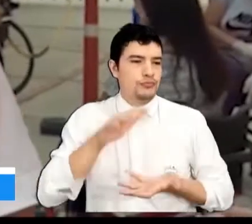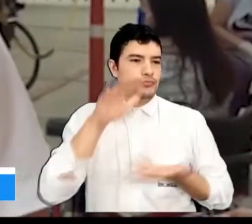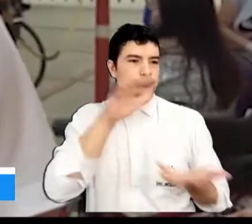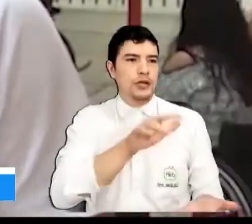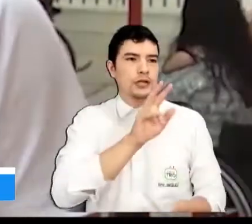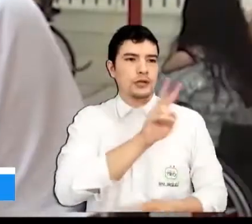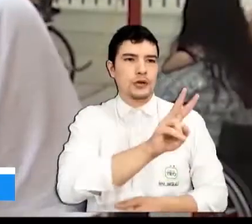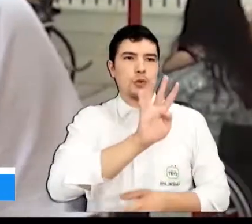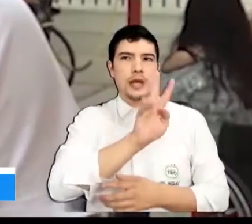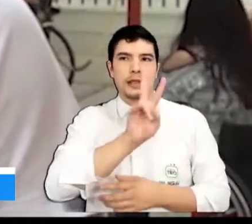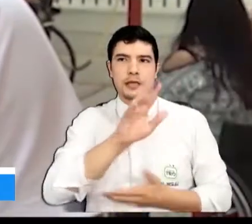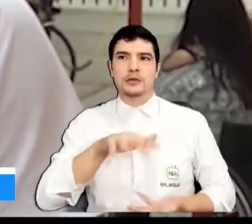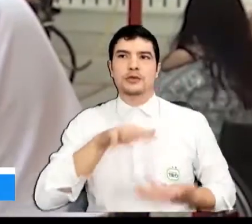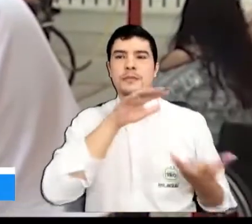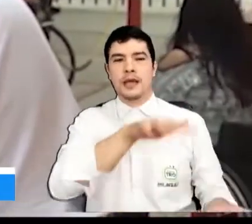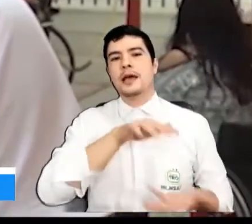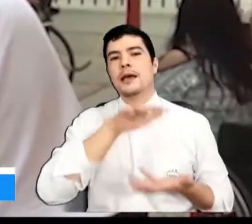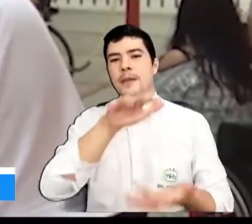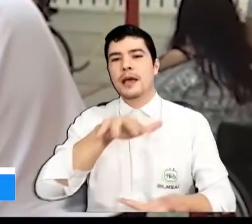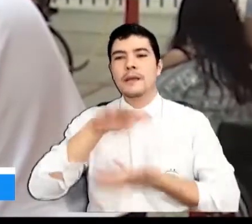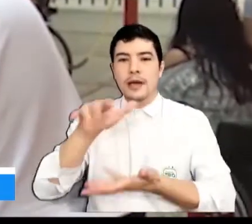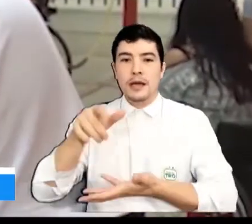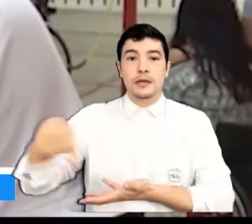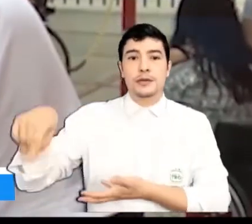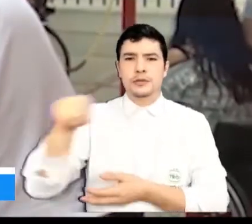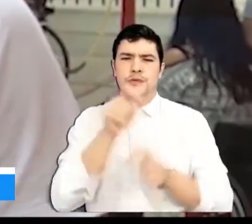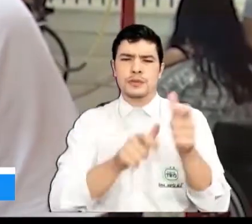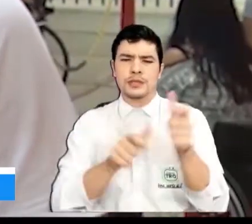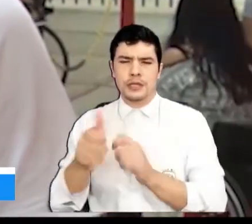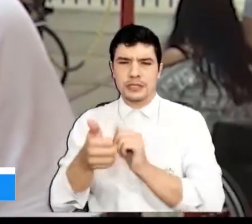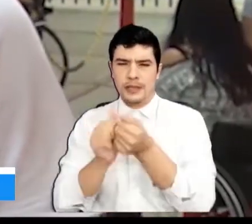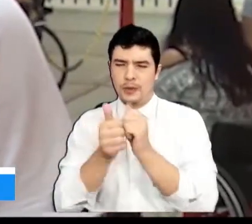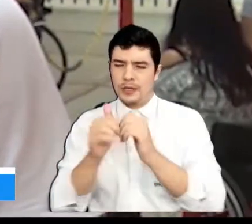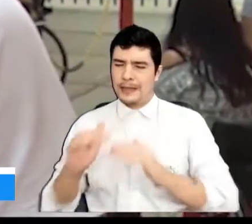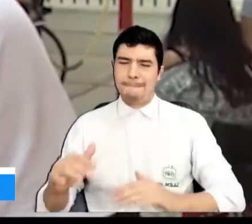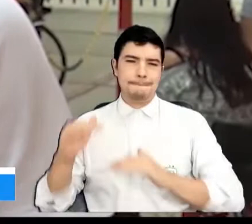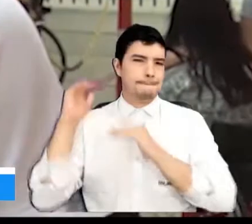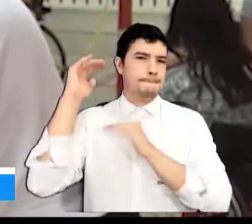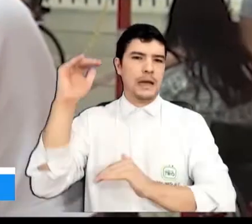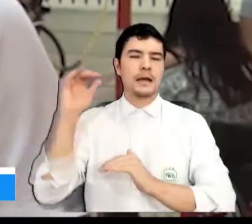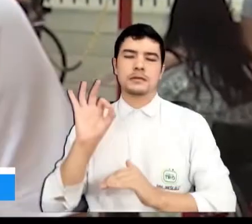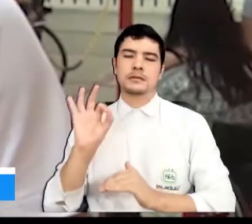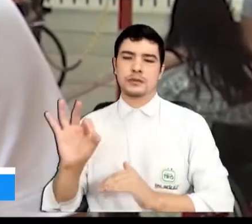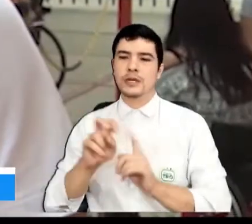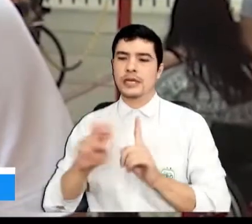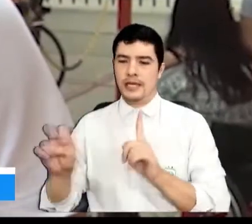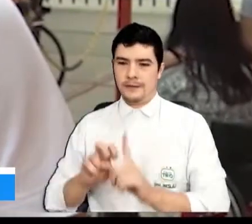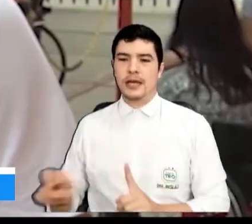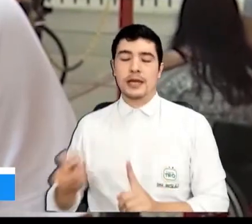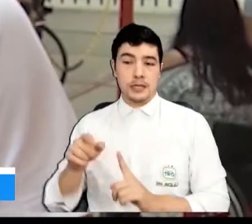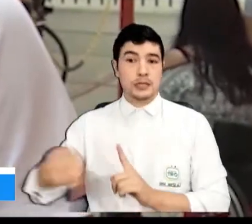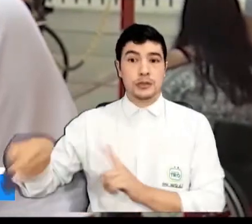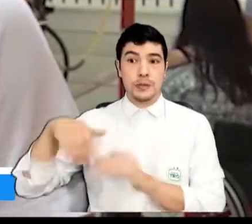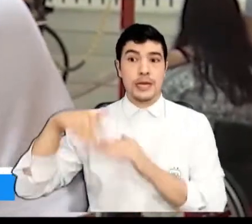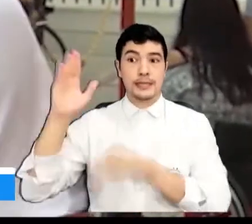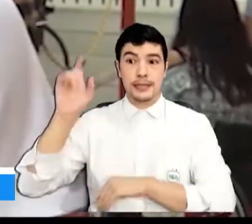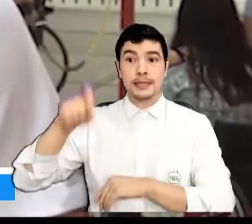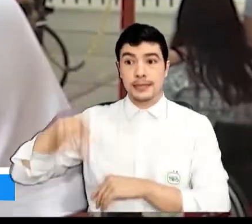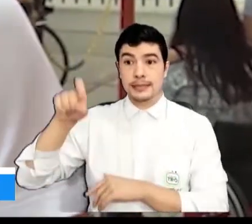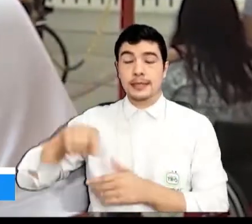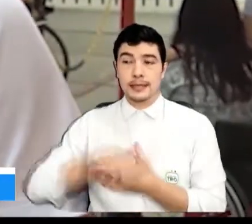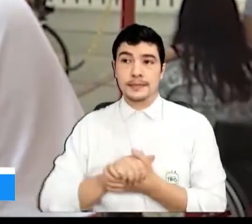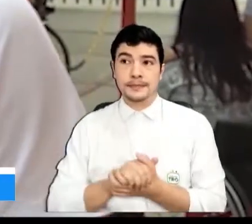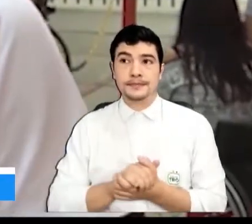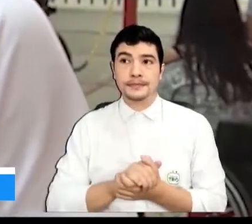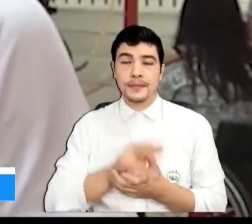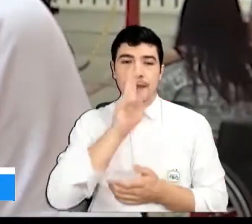paranacionales. La gobernación de Norte de Santander y, por supuesto, Indenorte ha querido entregar estas ayudas para atenuar